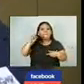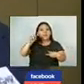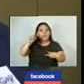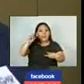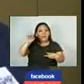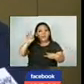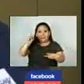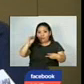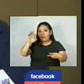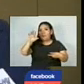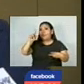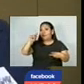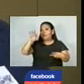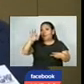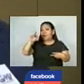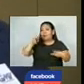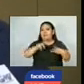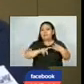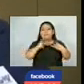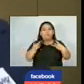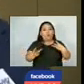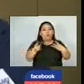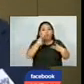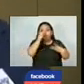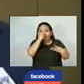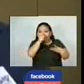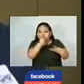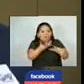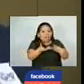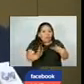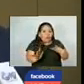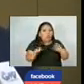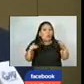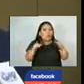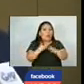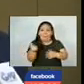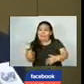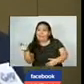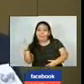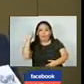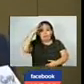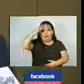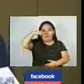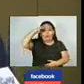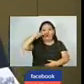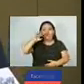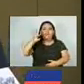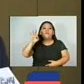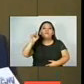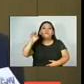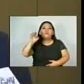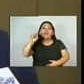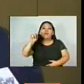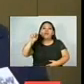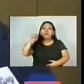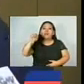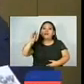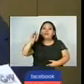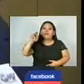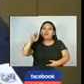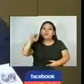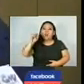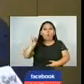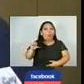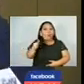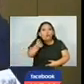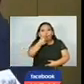drogas sintéticas, semisintéticas. Tenemos las problemáticas cercanas en México del fentanilo, que son opioides,